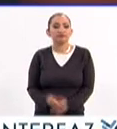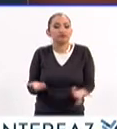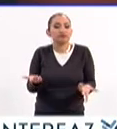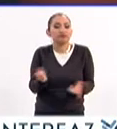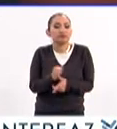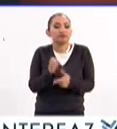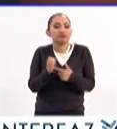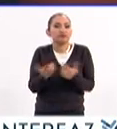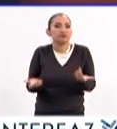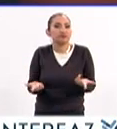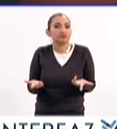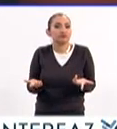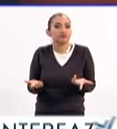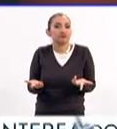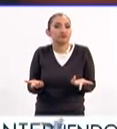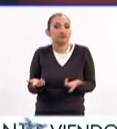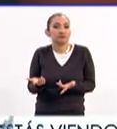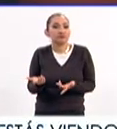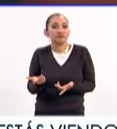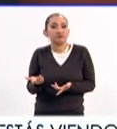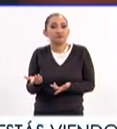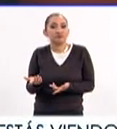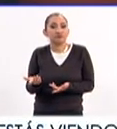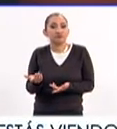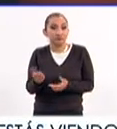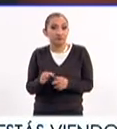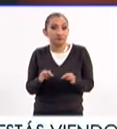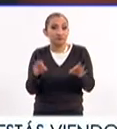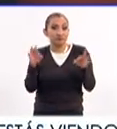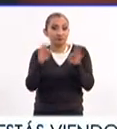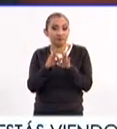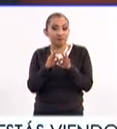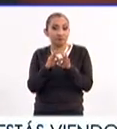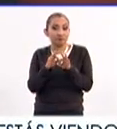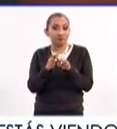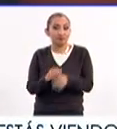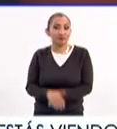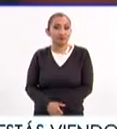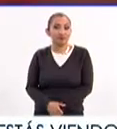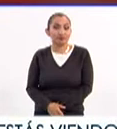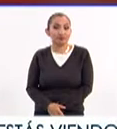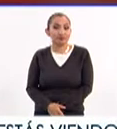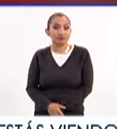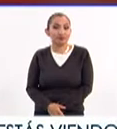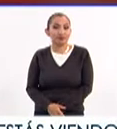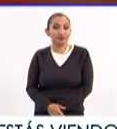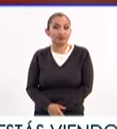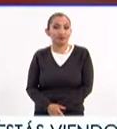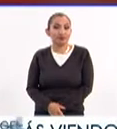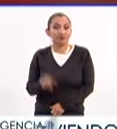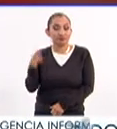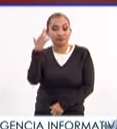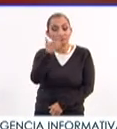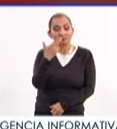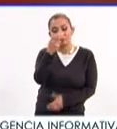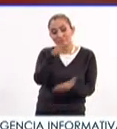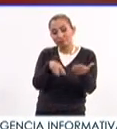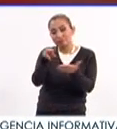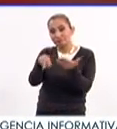Entonces, es muy importante el que se revise